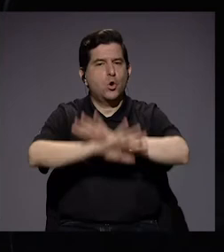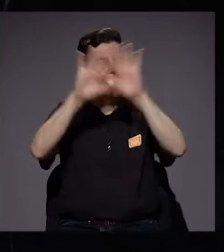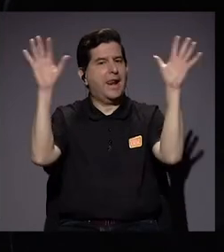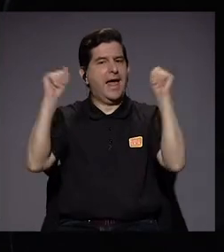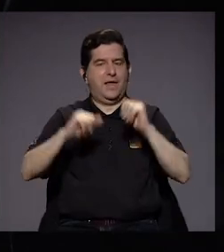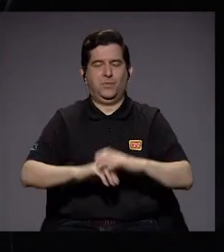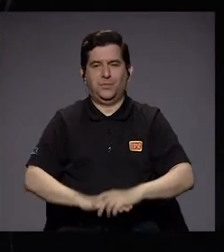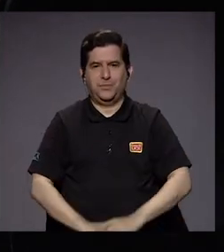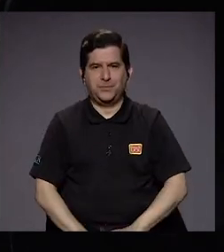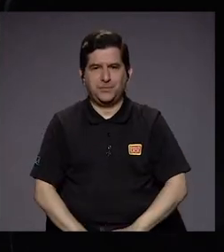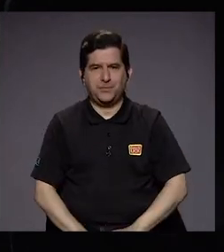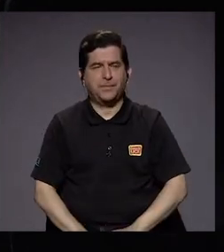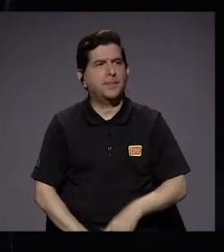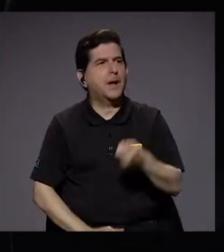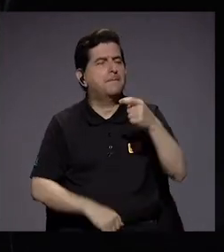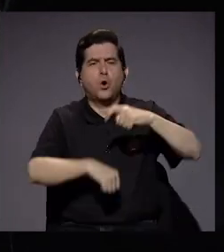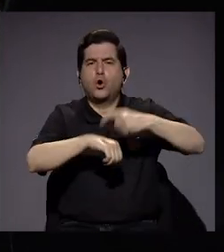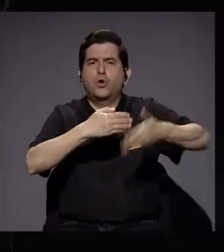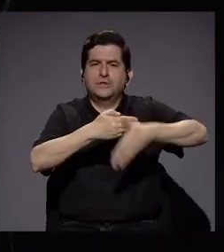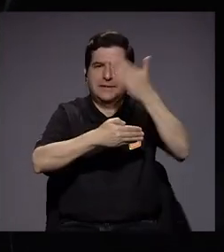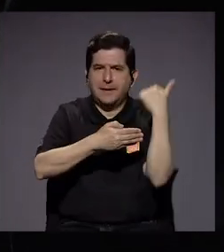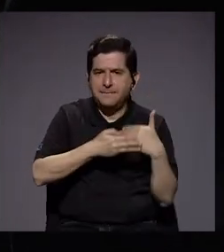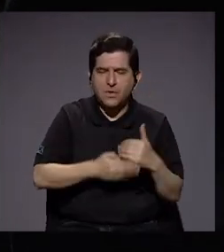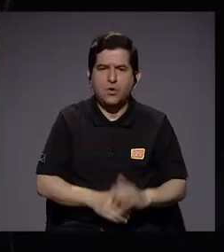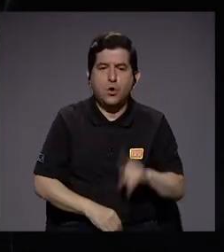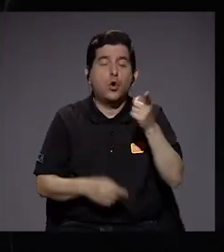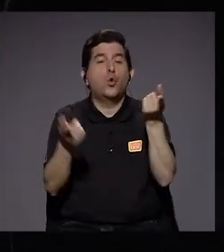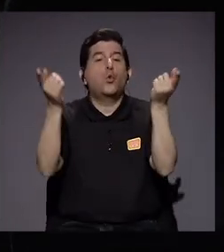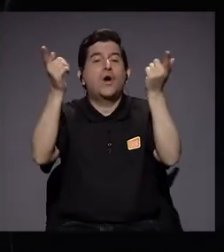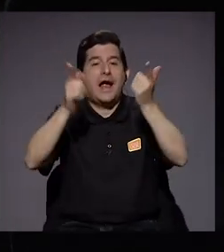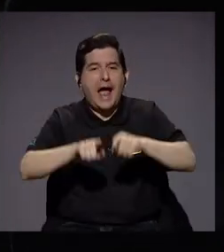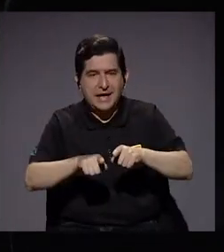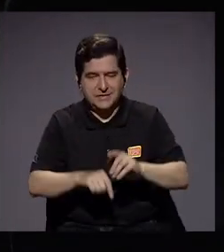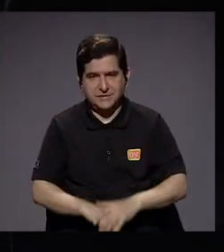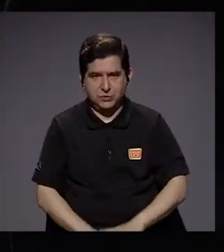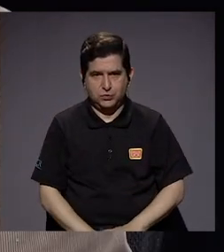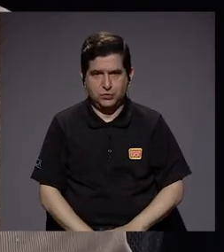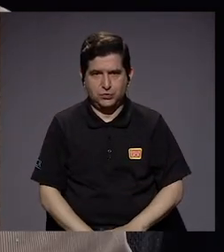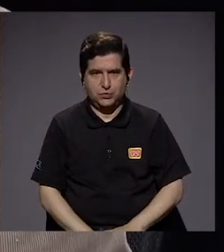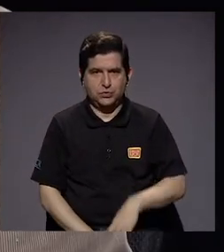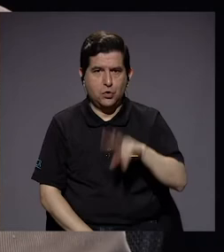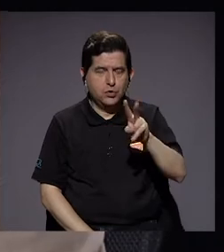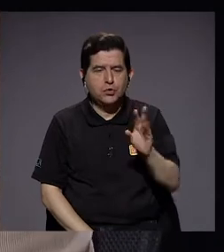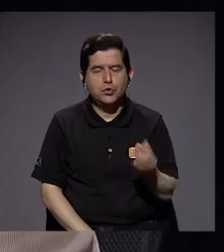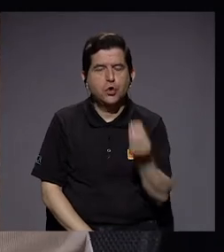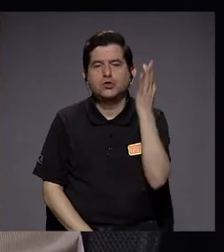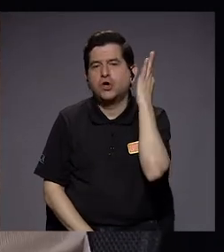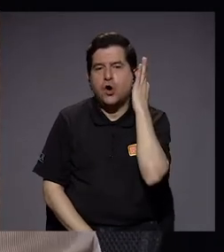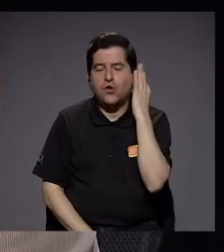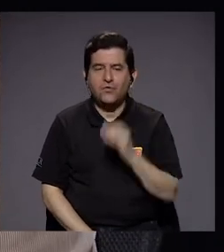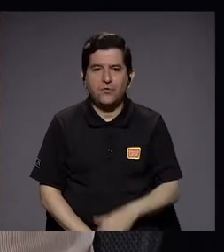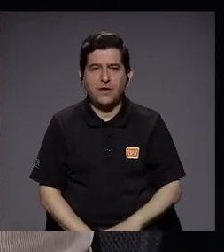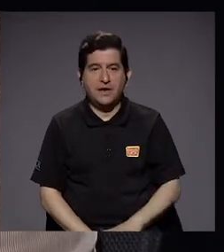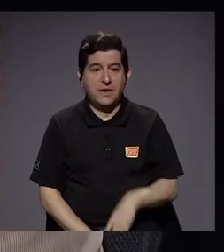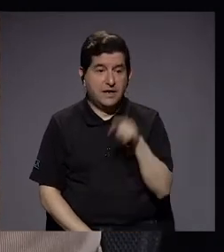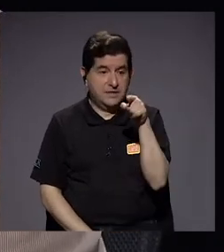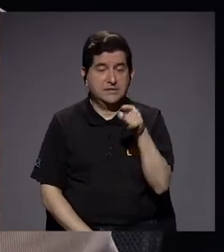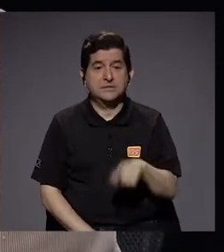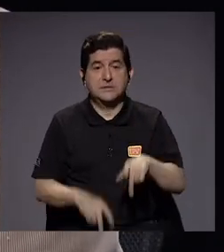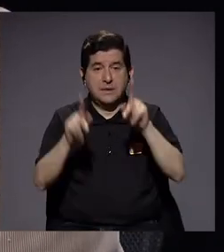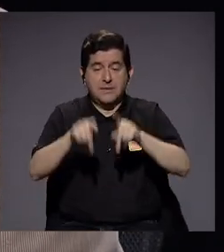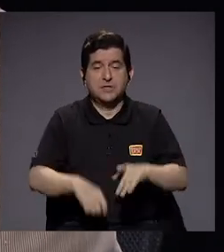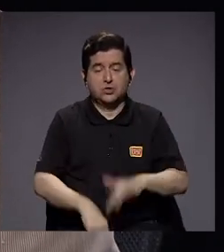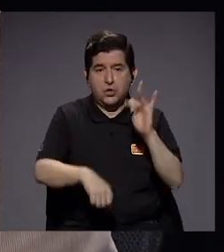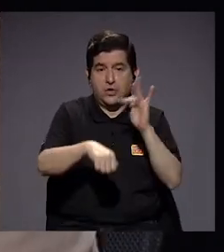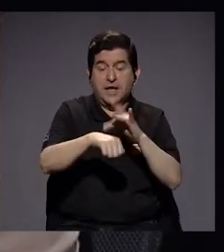Le doy un ejemplo clarísimo. Hace poco vimos un caso donde un par de muchachas fueron tocadas